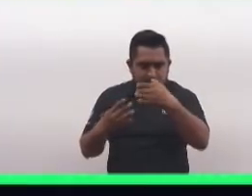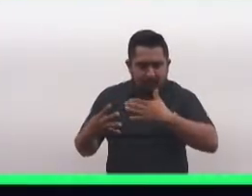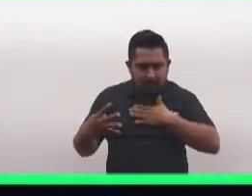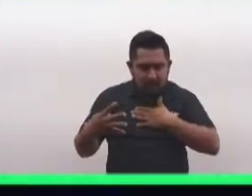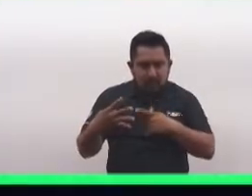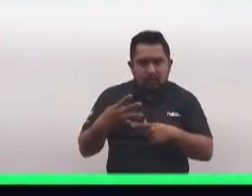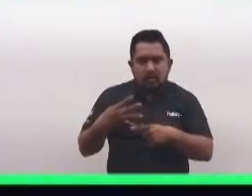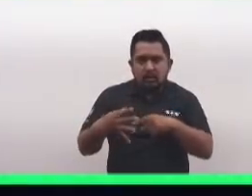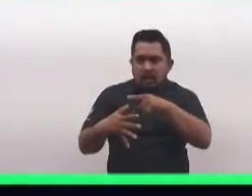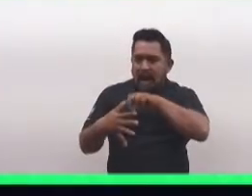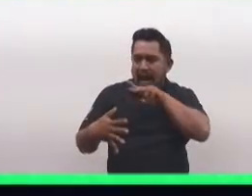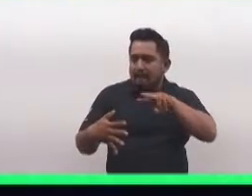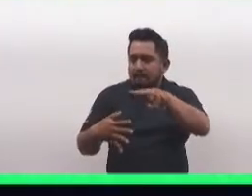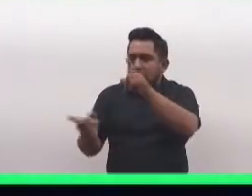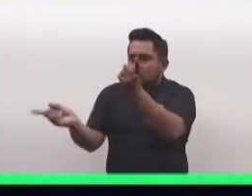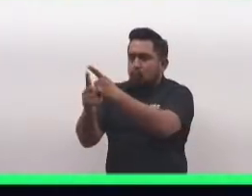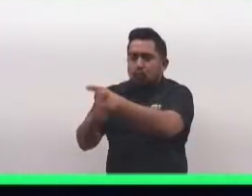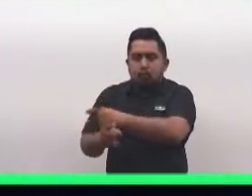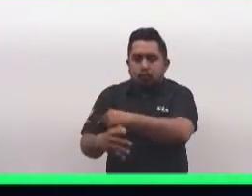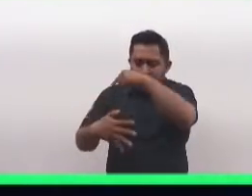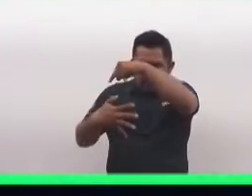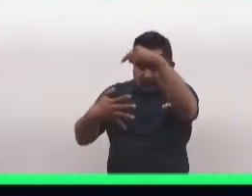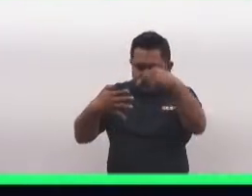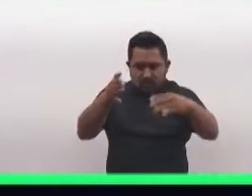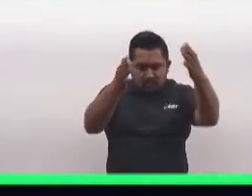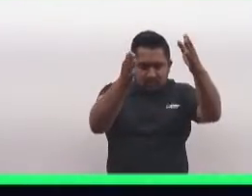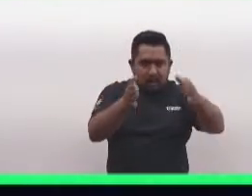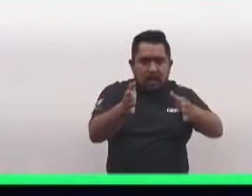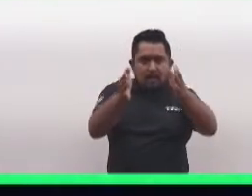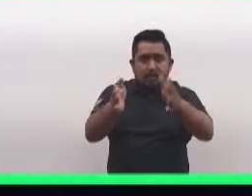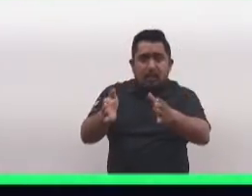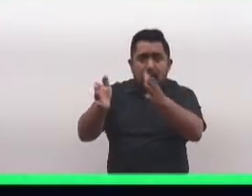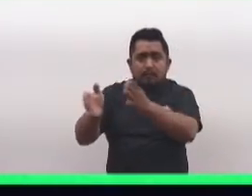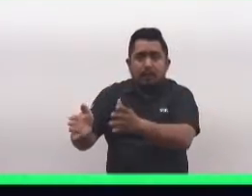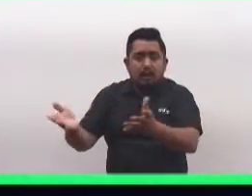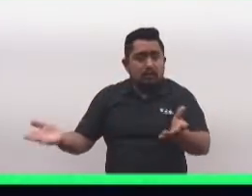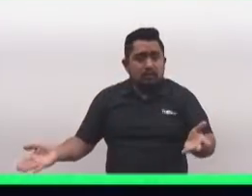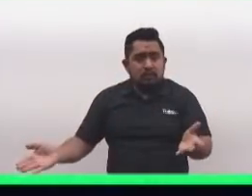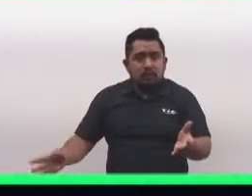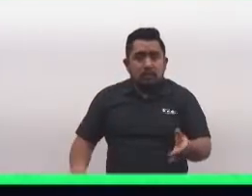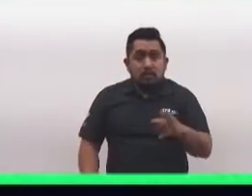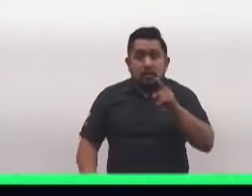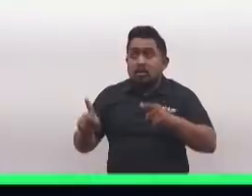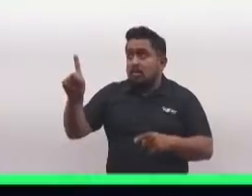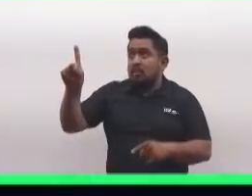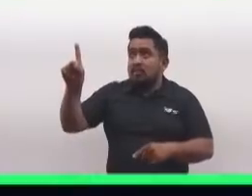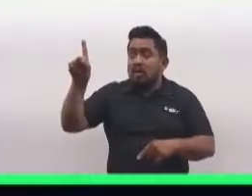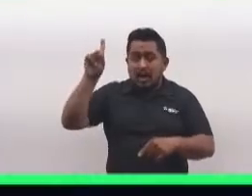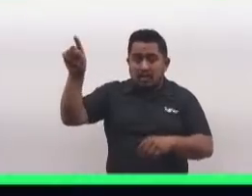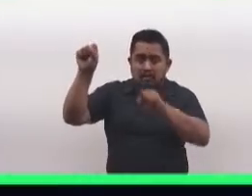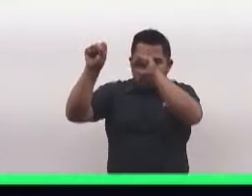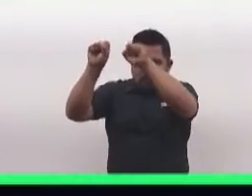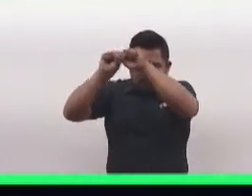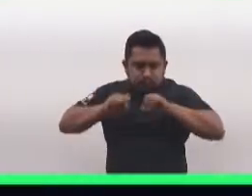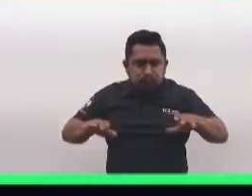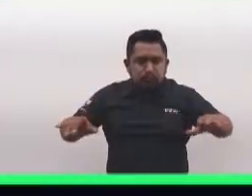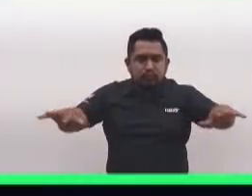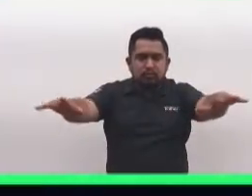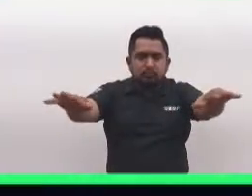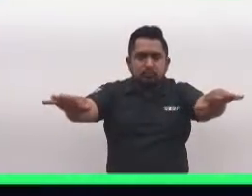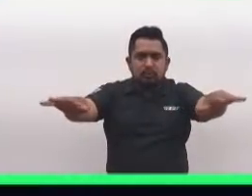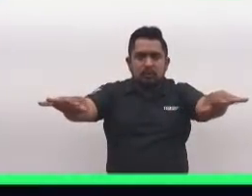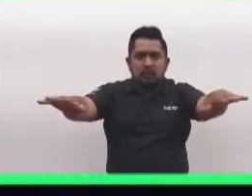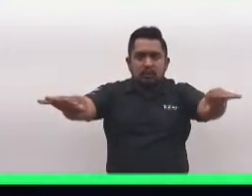tus amigos todo se ordena solo porque cuando dios dice sea la luz como lo digo génesis 1